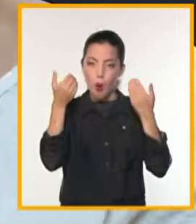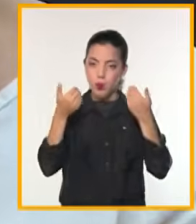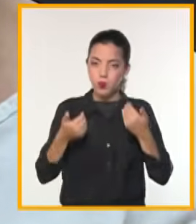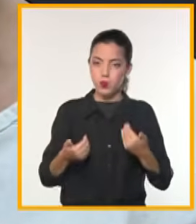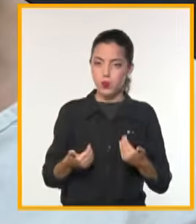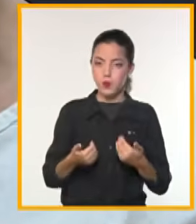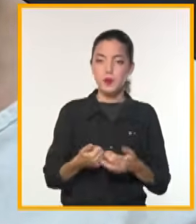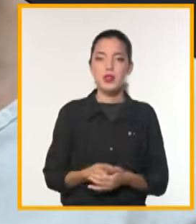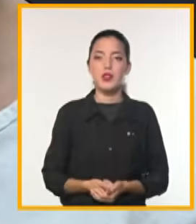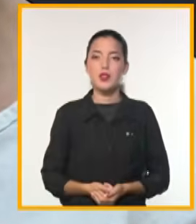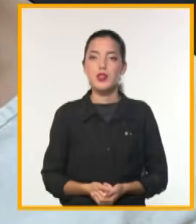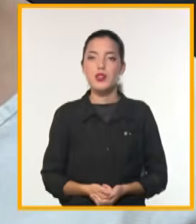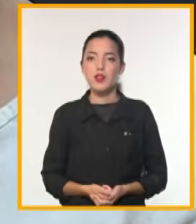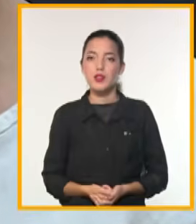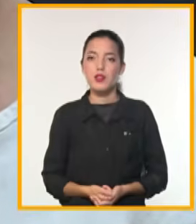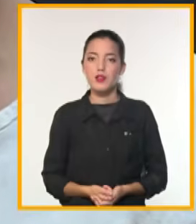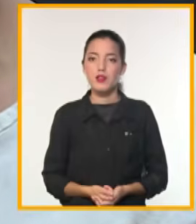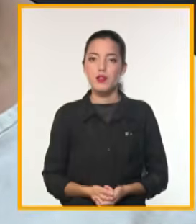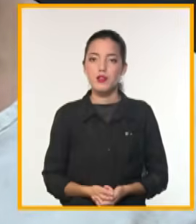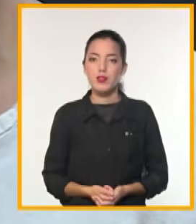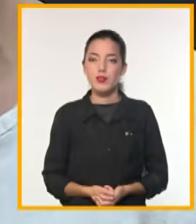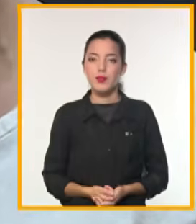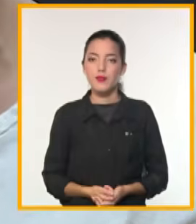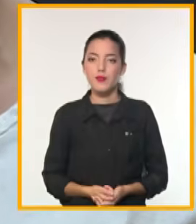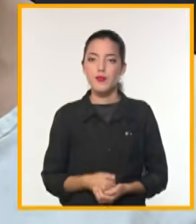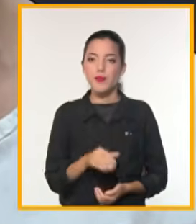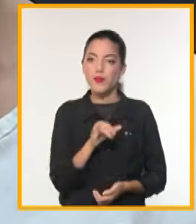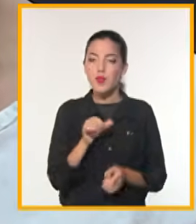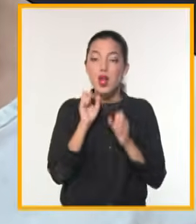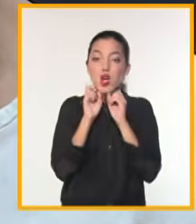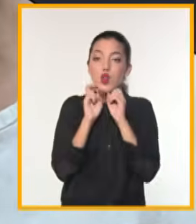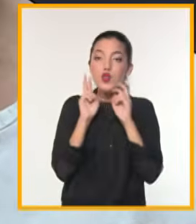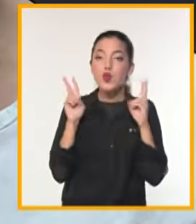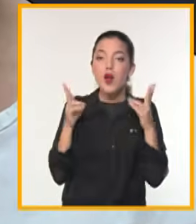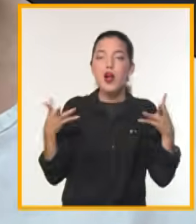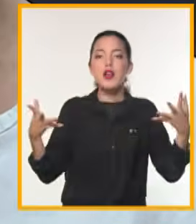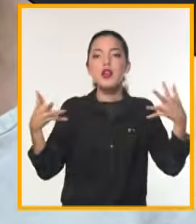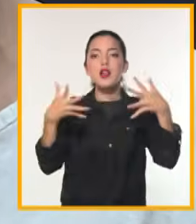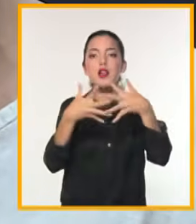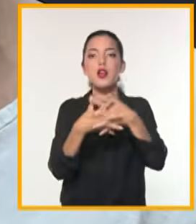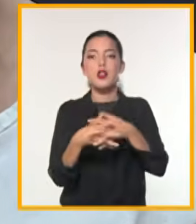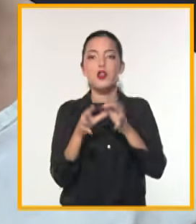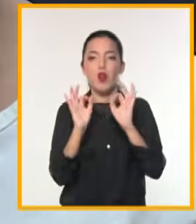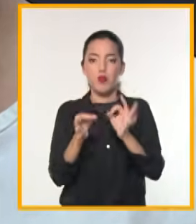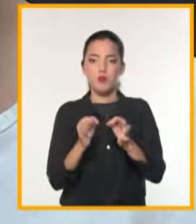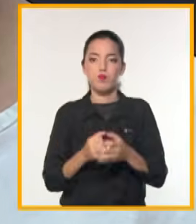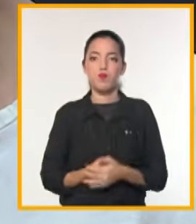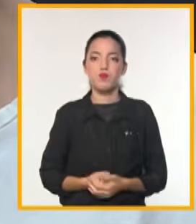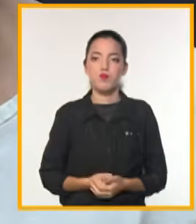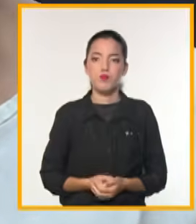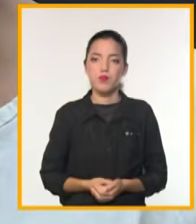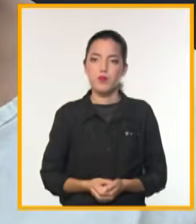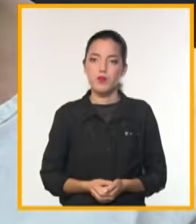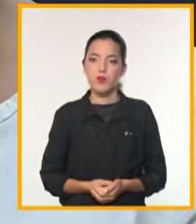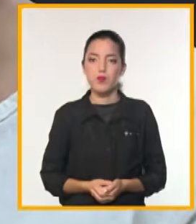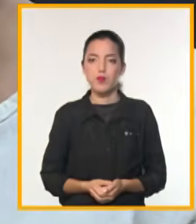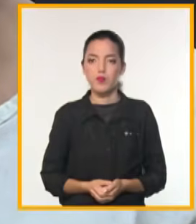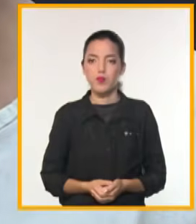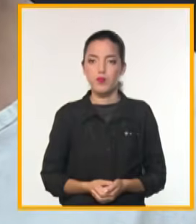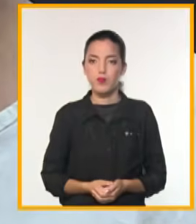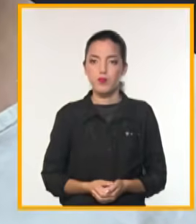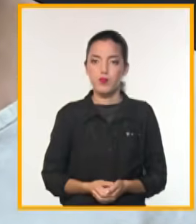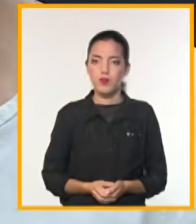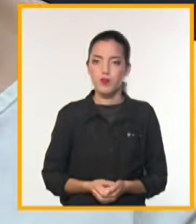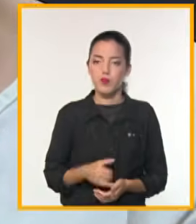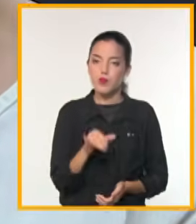su calidad como médico. O sea, sabe que su vida él la ha dedicado a eso, a la medicina, a lo que decide hacer, al tratamiento